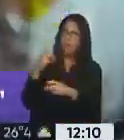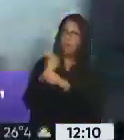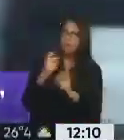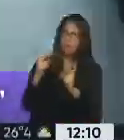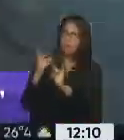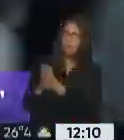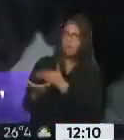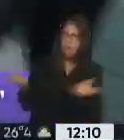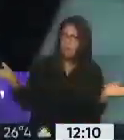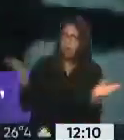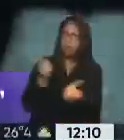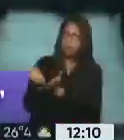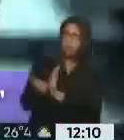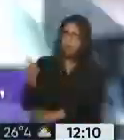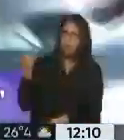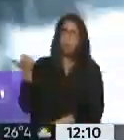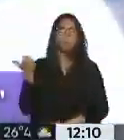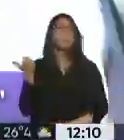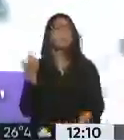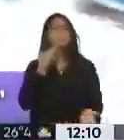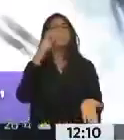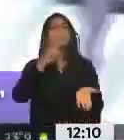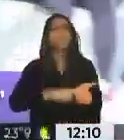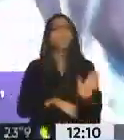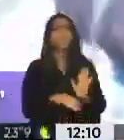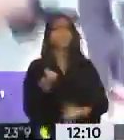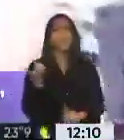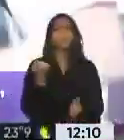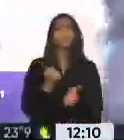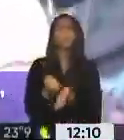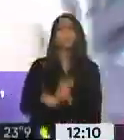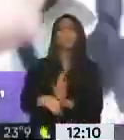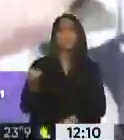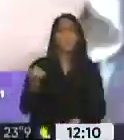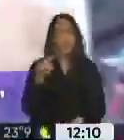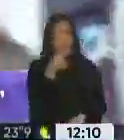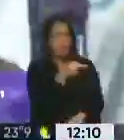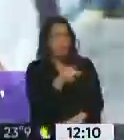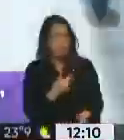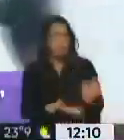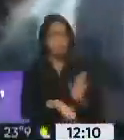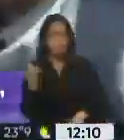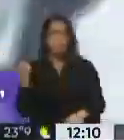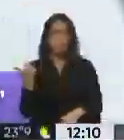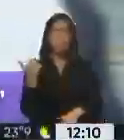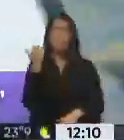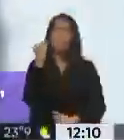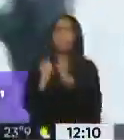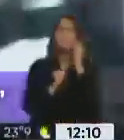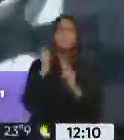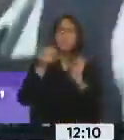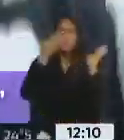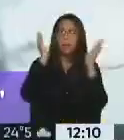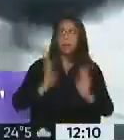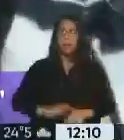subsidios? Se quitan los impuestos y se quitan los subsidios. ¿Ustedes van a quitar los subsidios? Milei, ya lo explico.